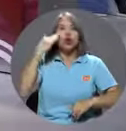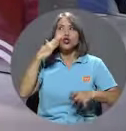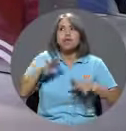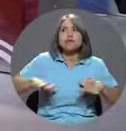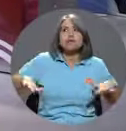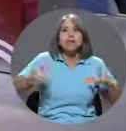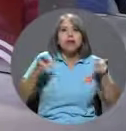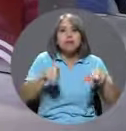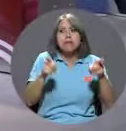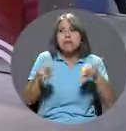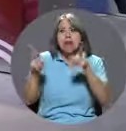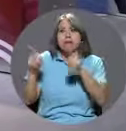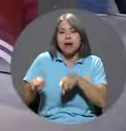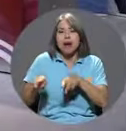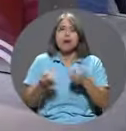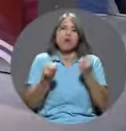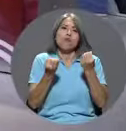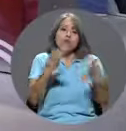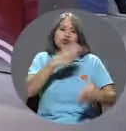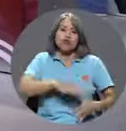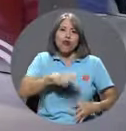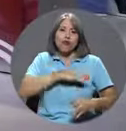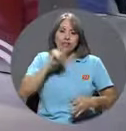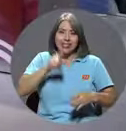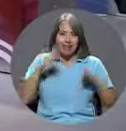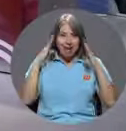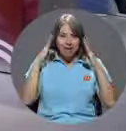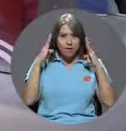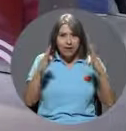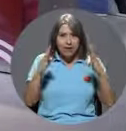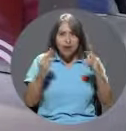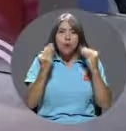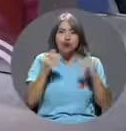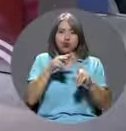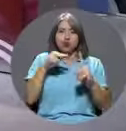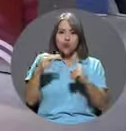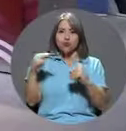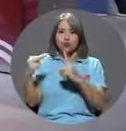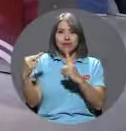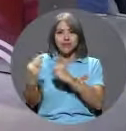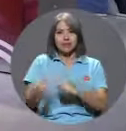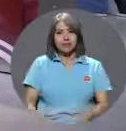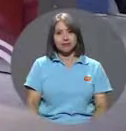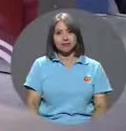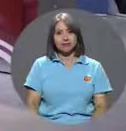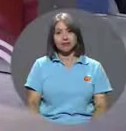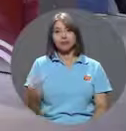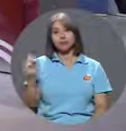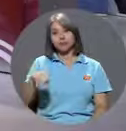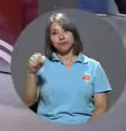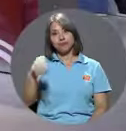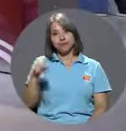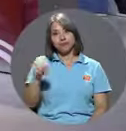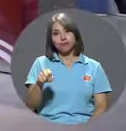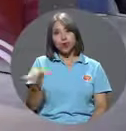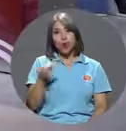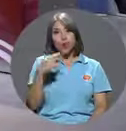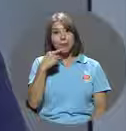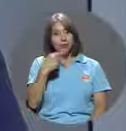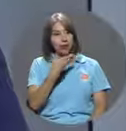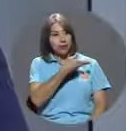más que verlo como una enfermedad, como el resultado de una, uh-huh, enfermedad, que no es así, uh-huh, es más bien